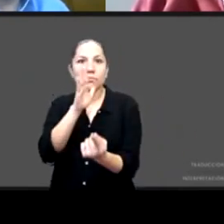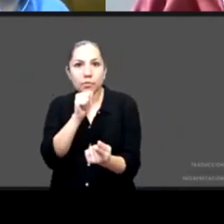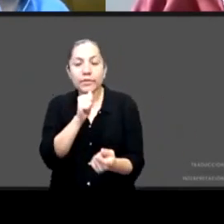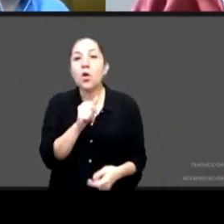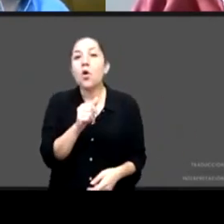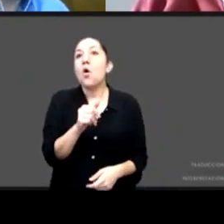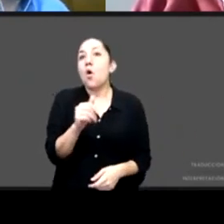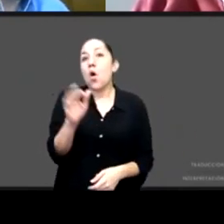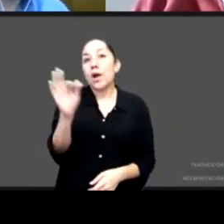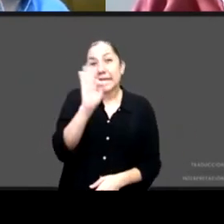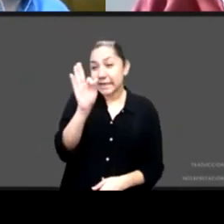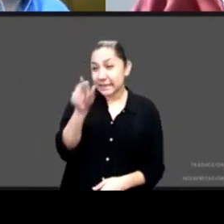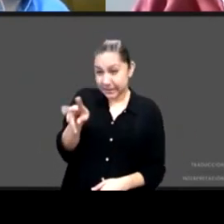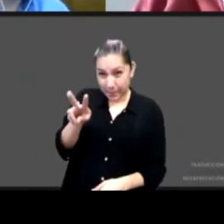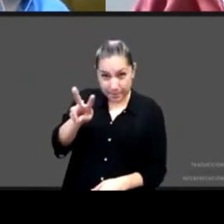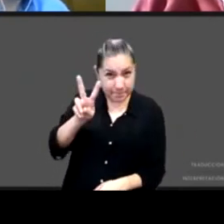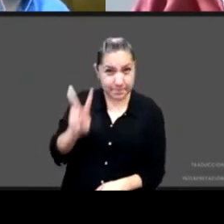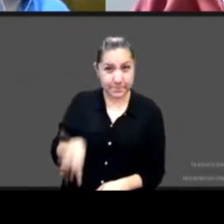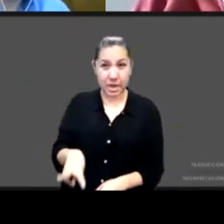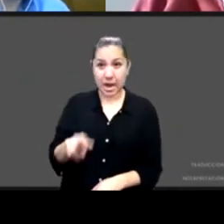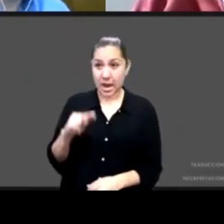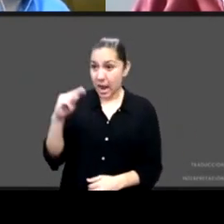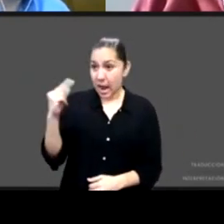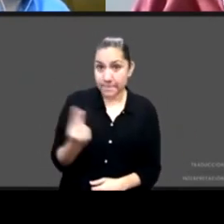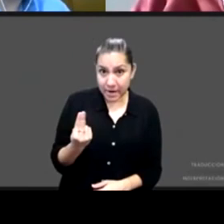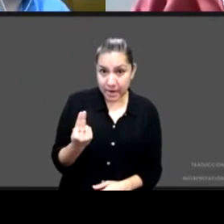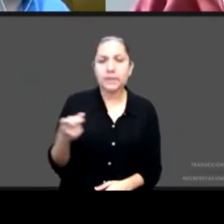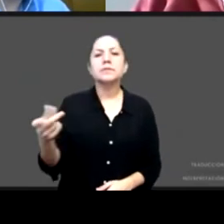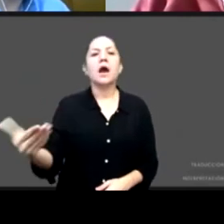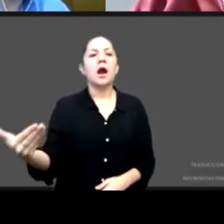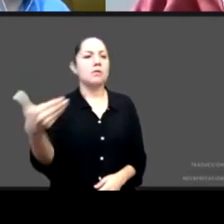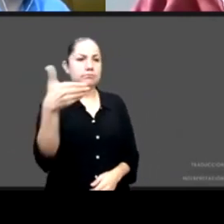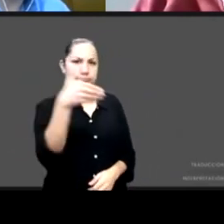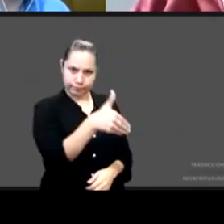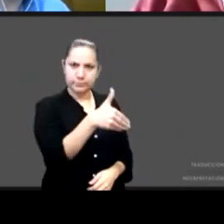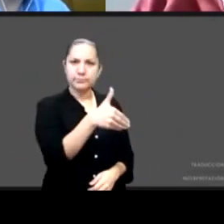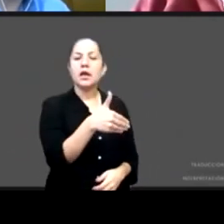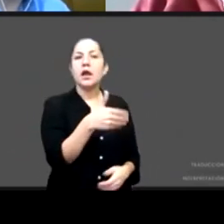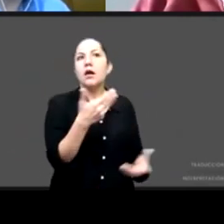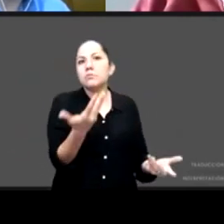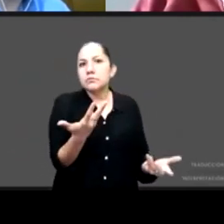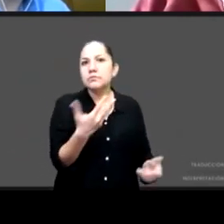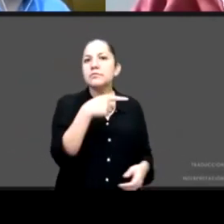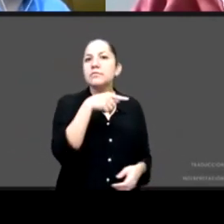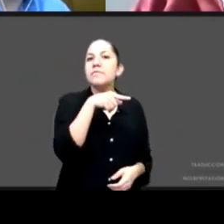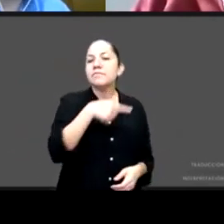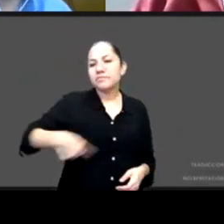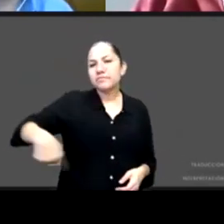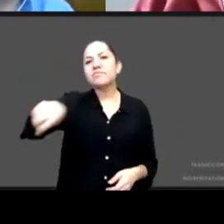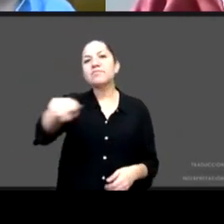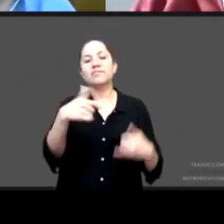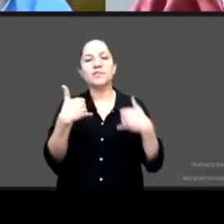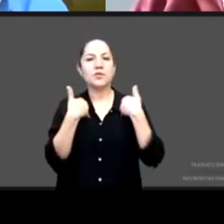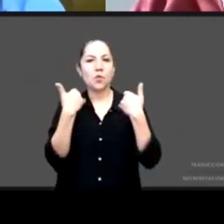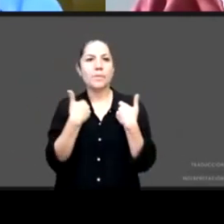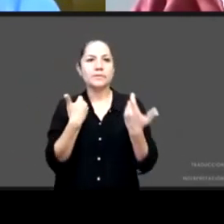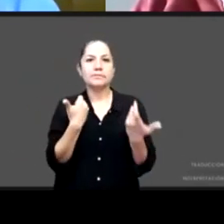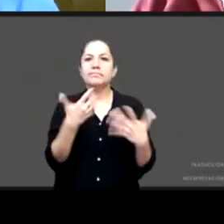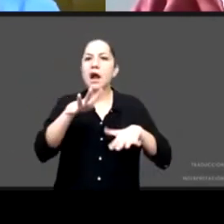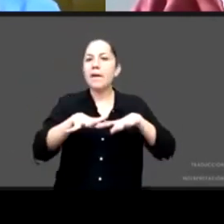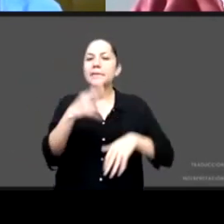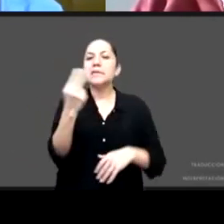una emergencia, pero la orientación y la consejería, que déjame decirte, es una de las cosas que los chicos más piden, puede estar a la